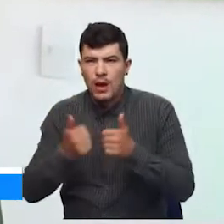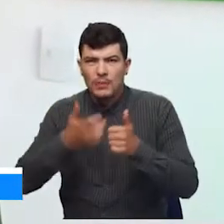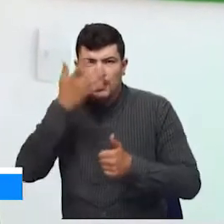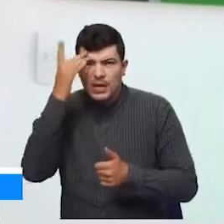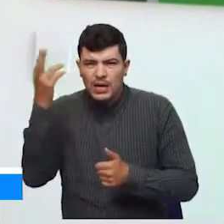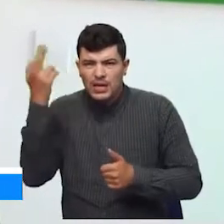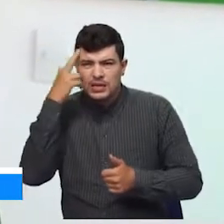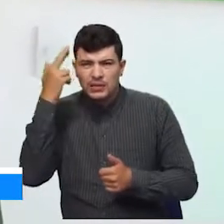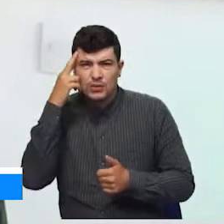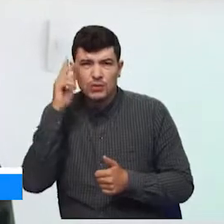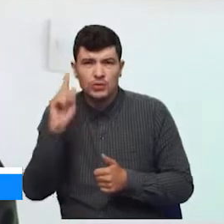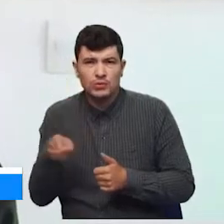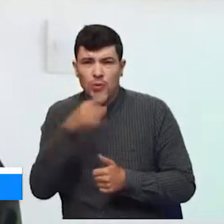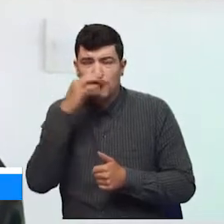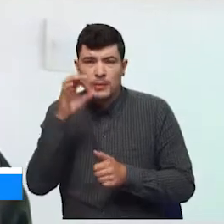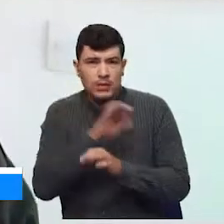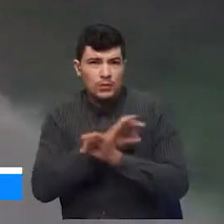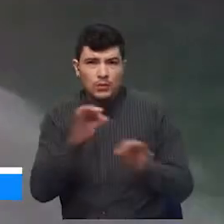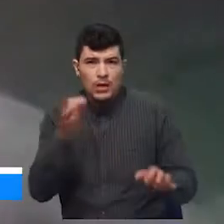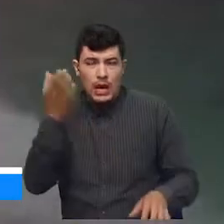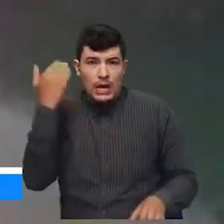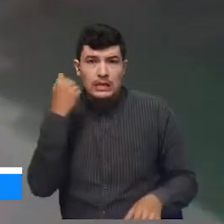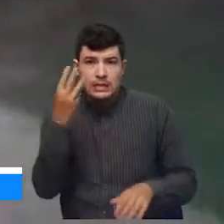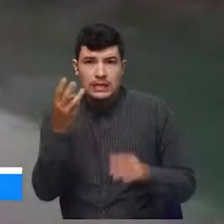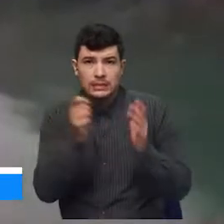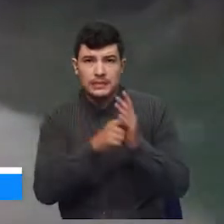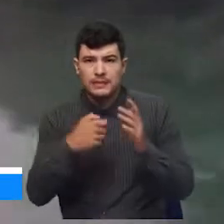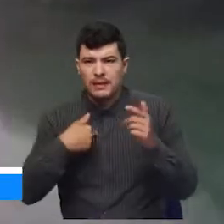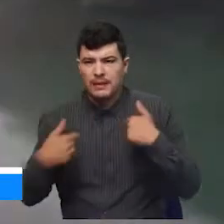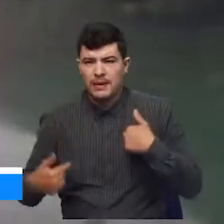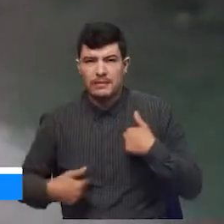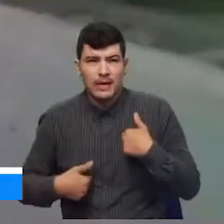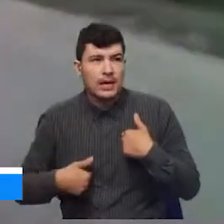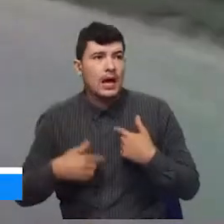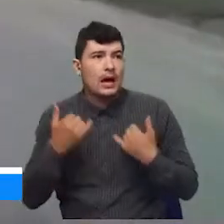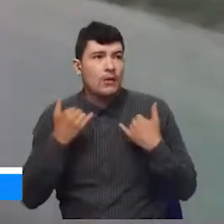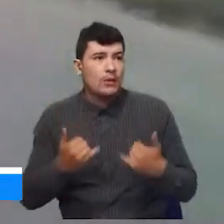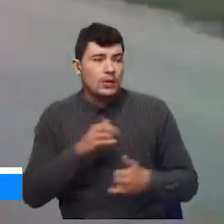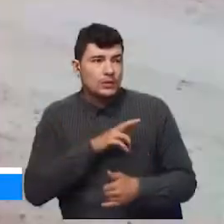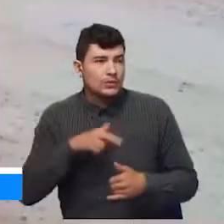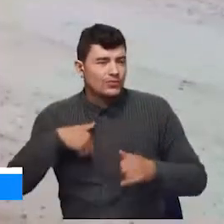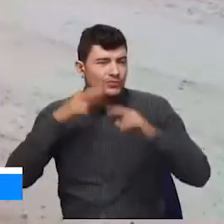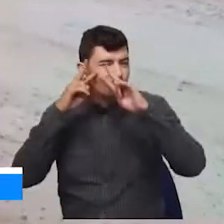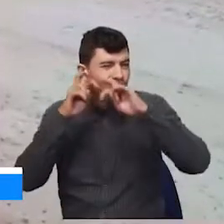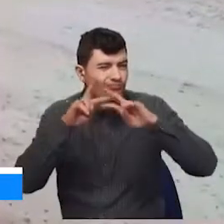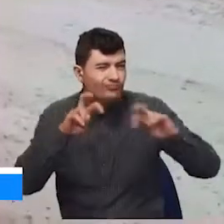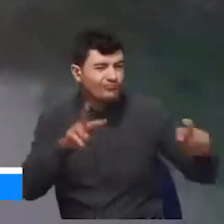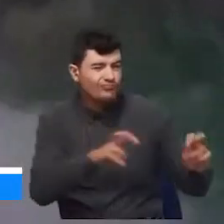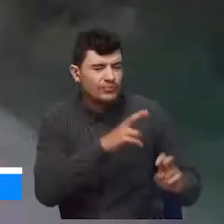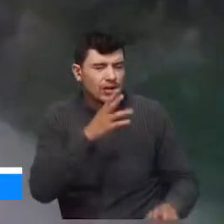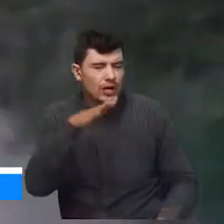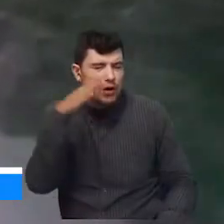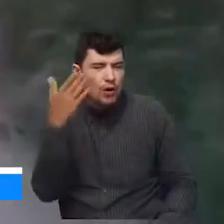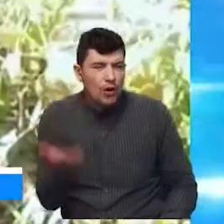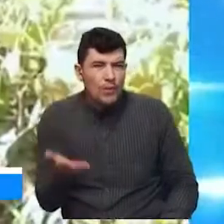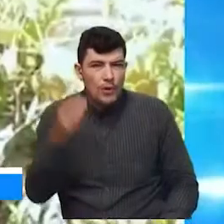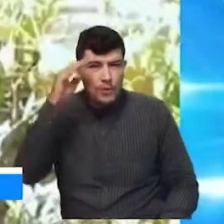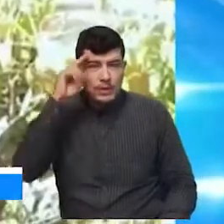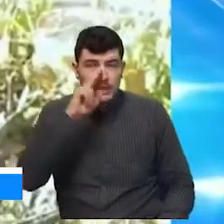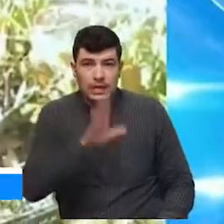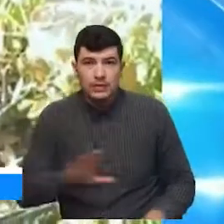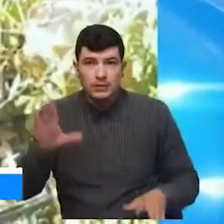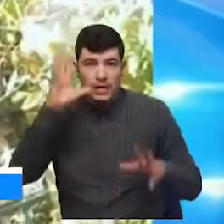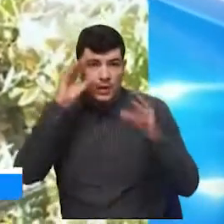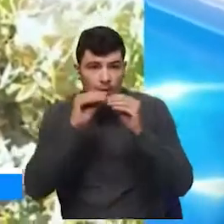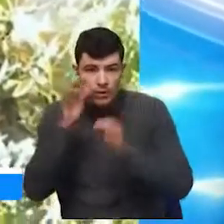teniendo en cuenta que pues fueron tres impactos de arma de fuego que presenta en su pecho. En ese momento estamos esclareciendo directamente con nuestra unidad de policía judicial para